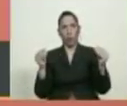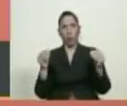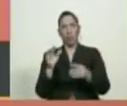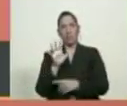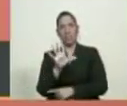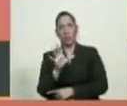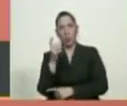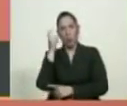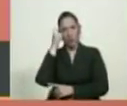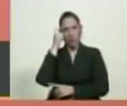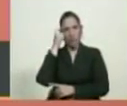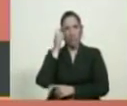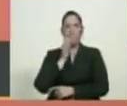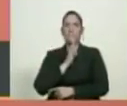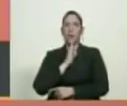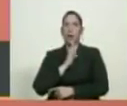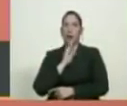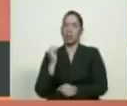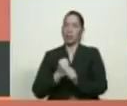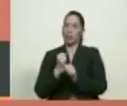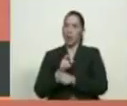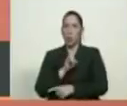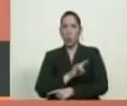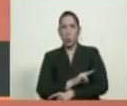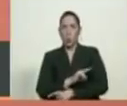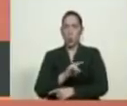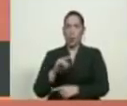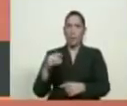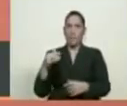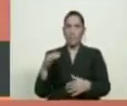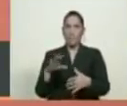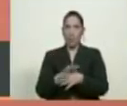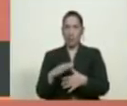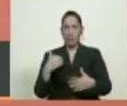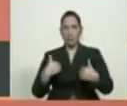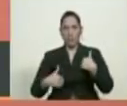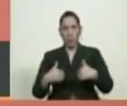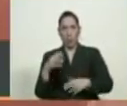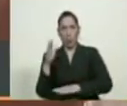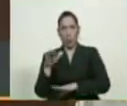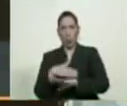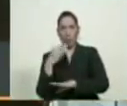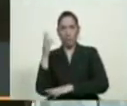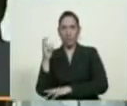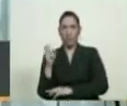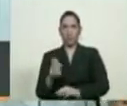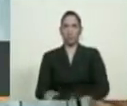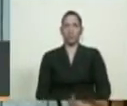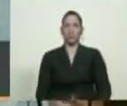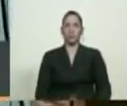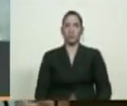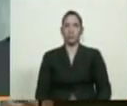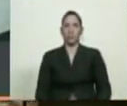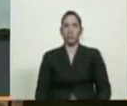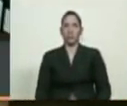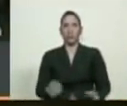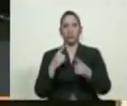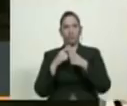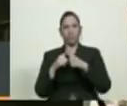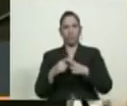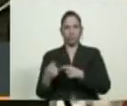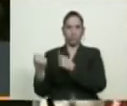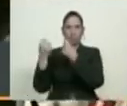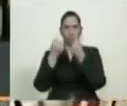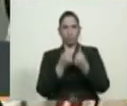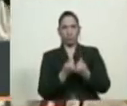días bancarios laborables, lunes, martes, miércoles, jueves y viernes. Con respecto a los precios, yo quería